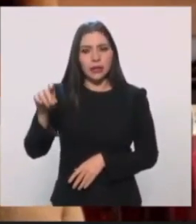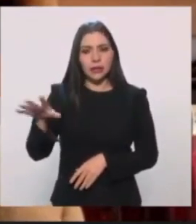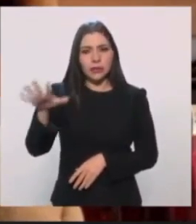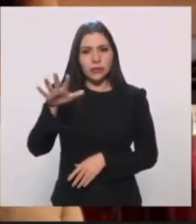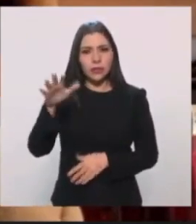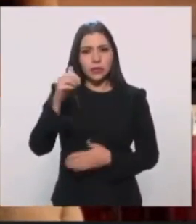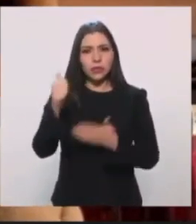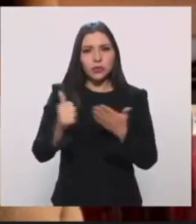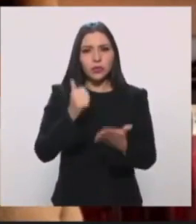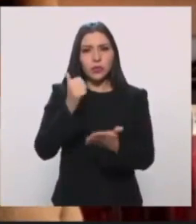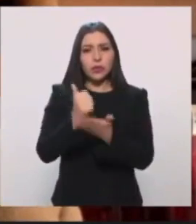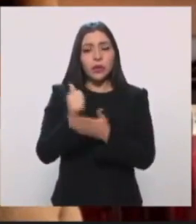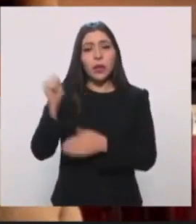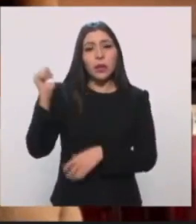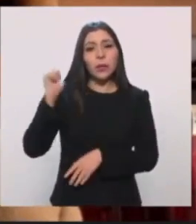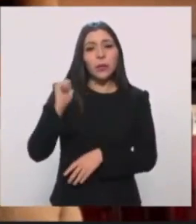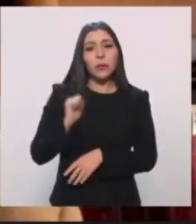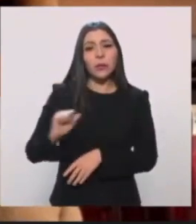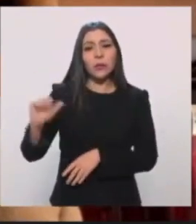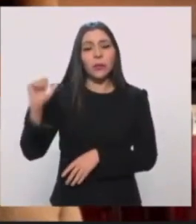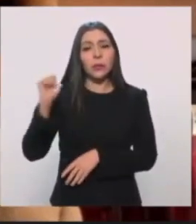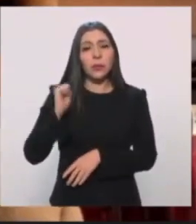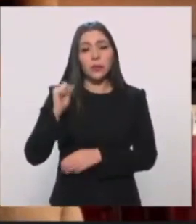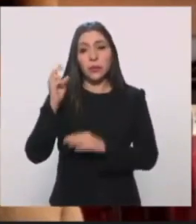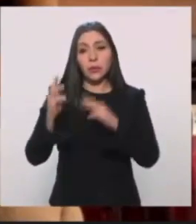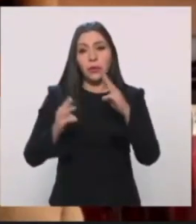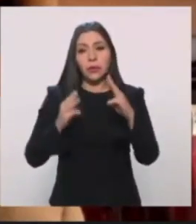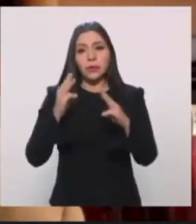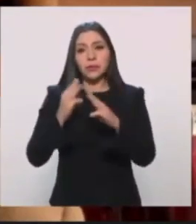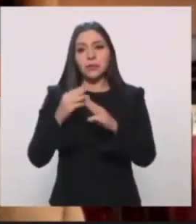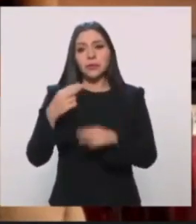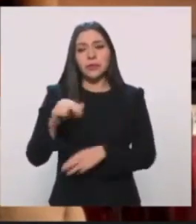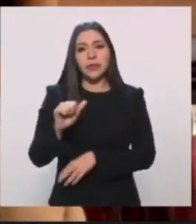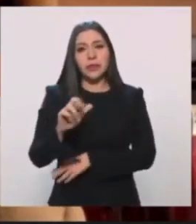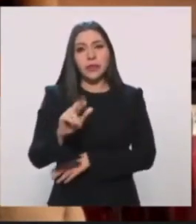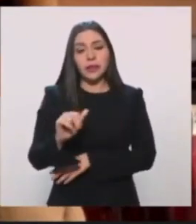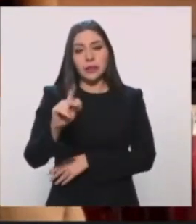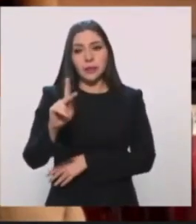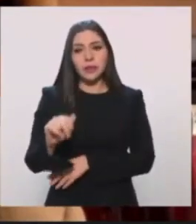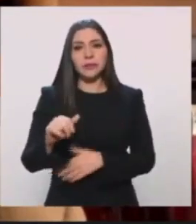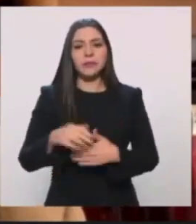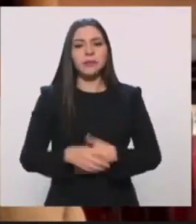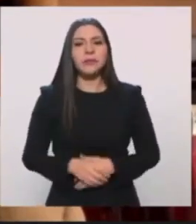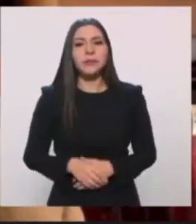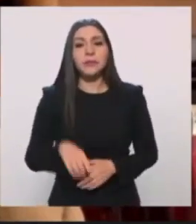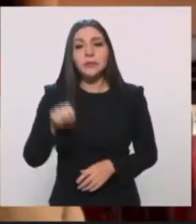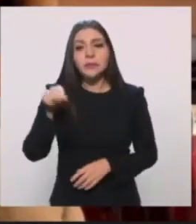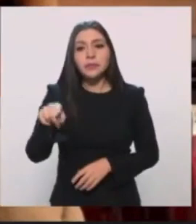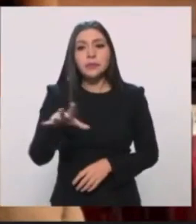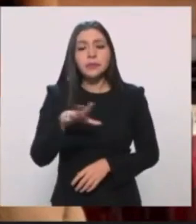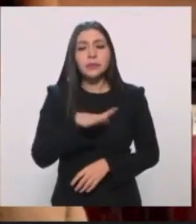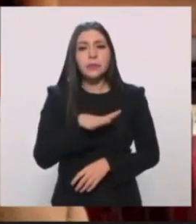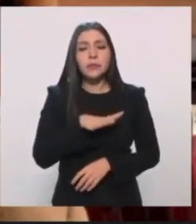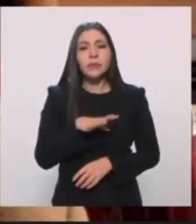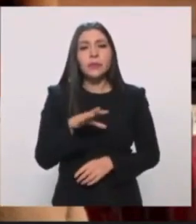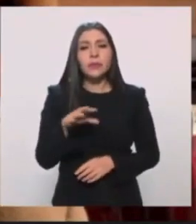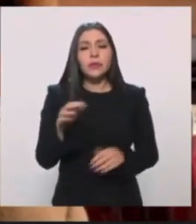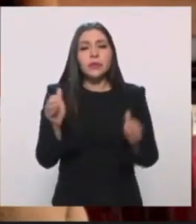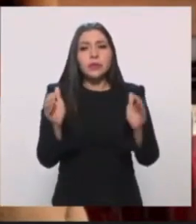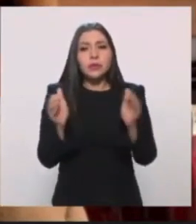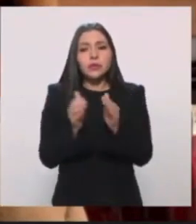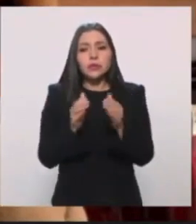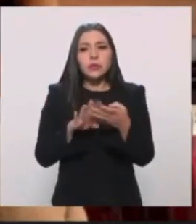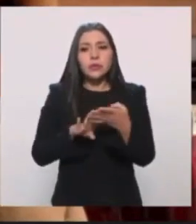una de las ciudades más antiguas de la humanidad, Harappa, ya había un pequeño drenaje y